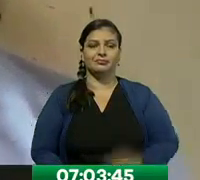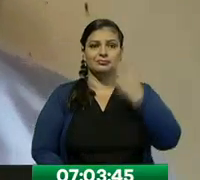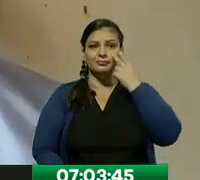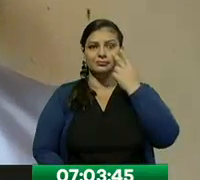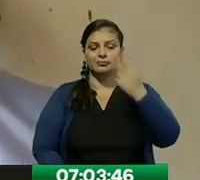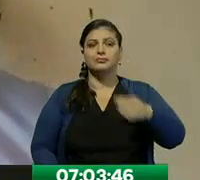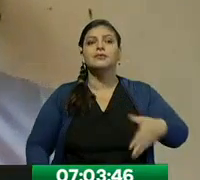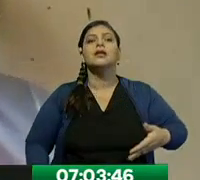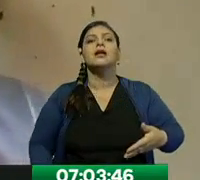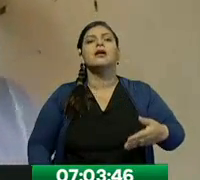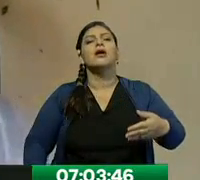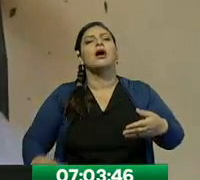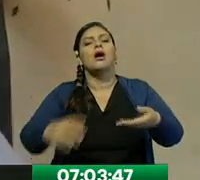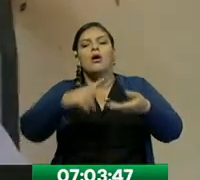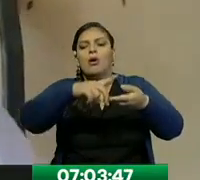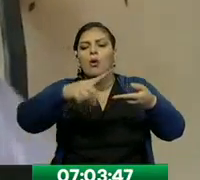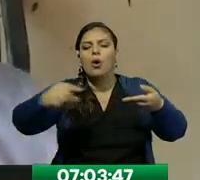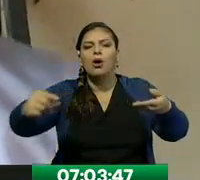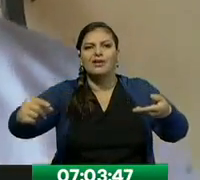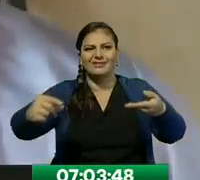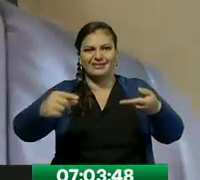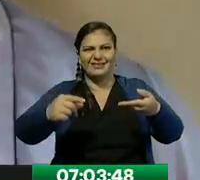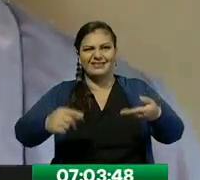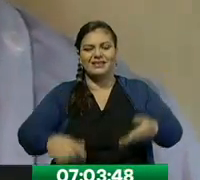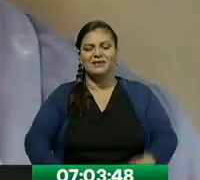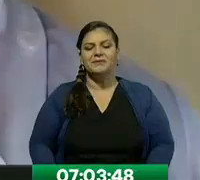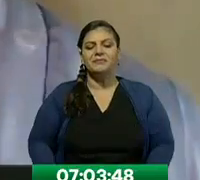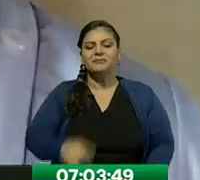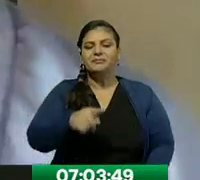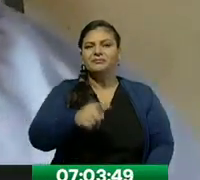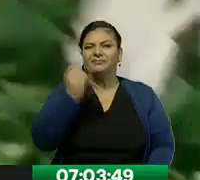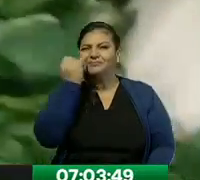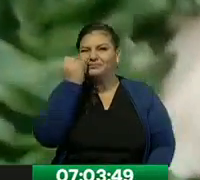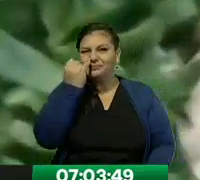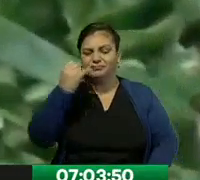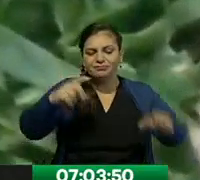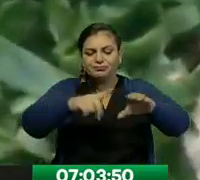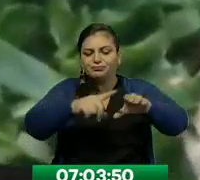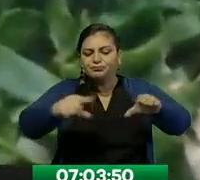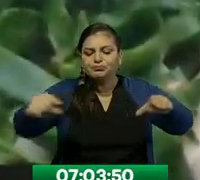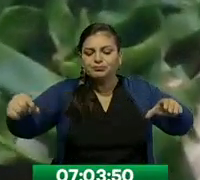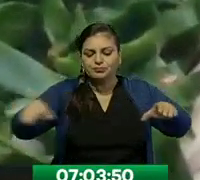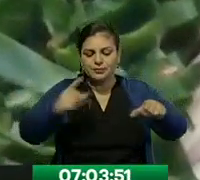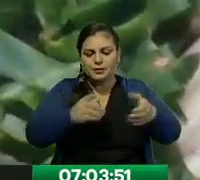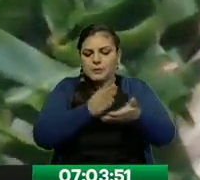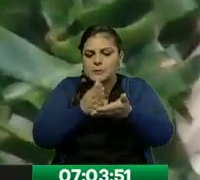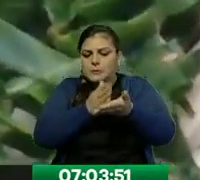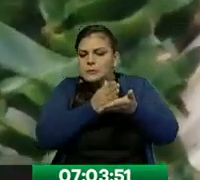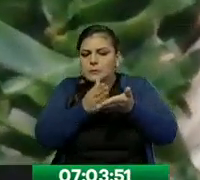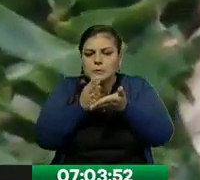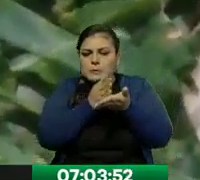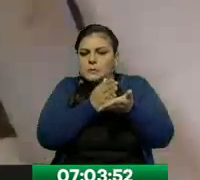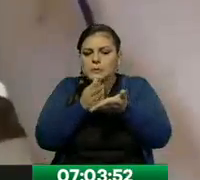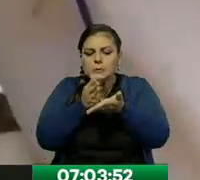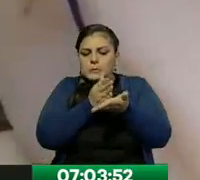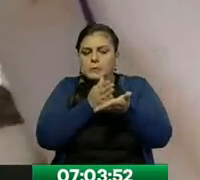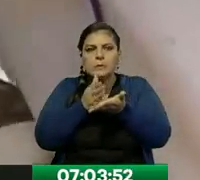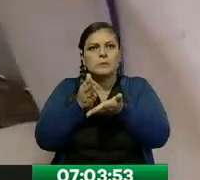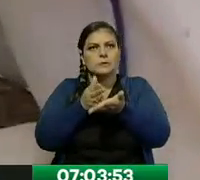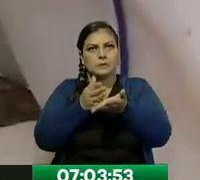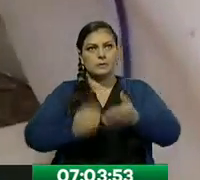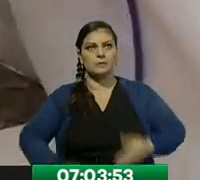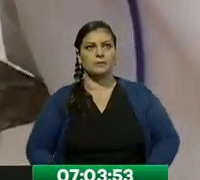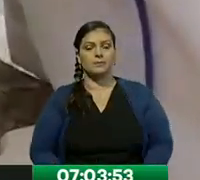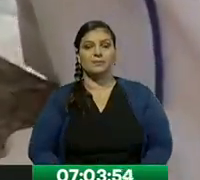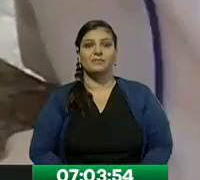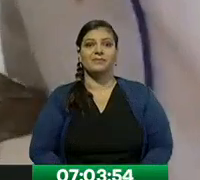también tiene un objeto parecido a la hoja de santamaría y la hoja tierna de estas termas principalmente la manera de envoltura se usa una hoja de bijao